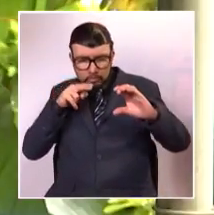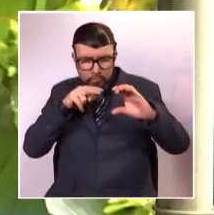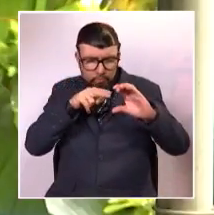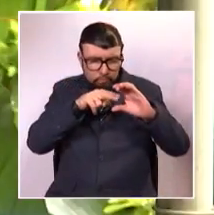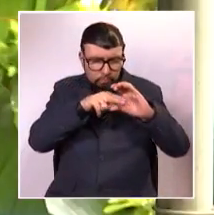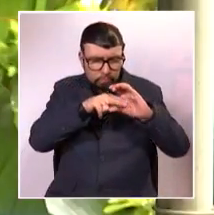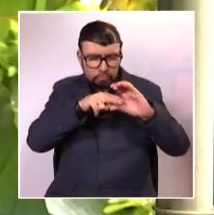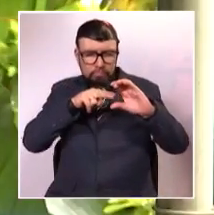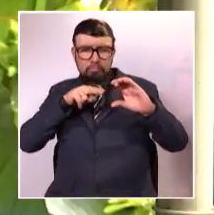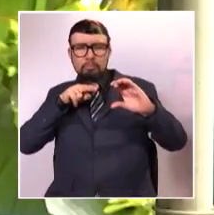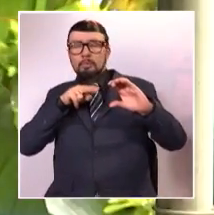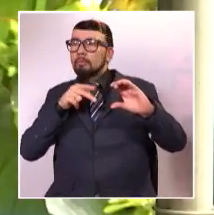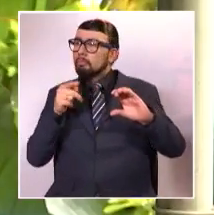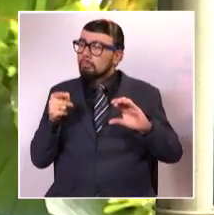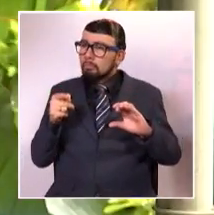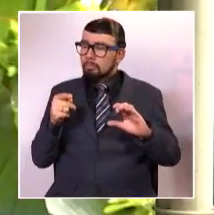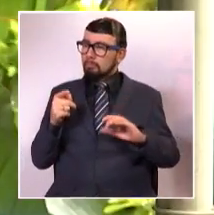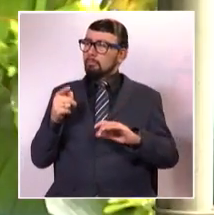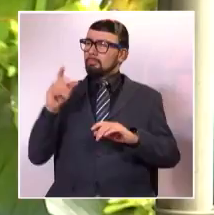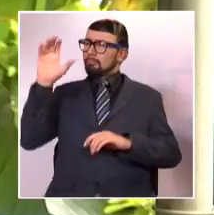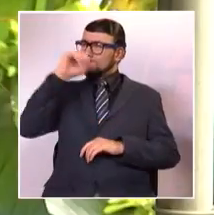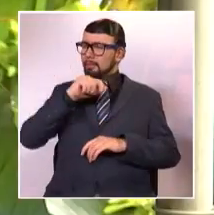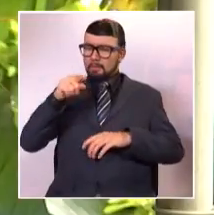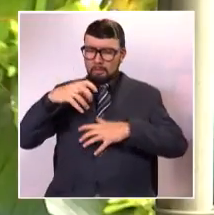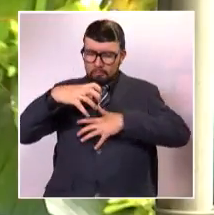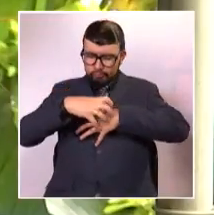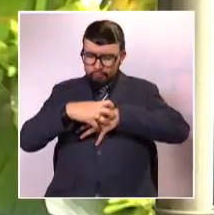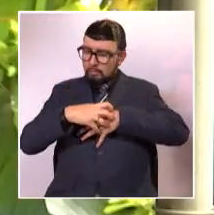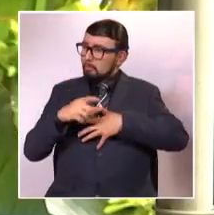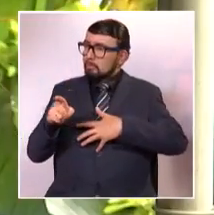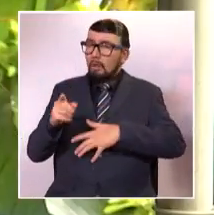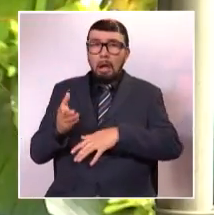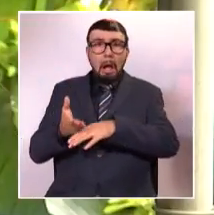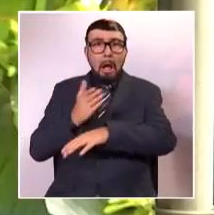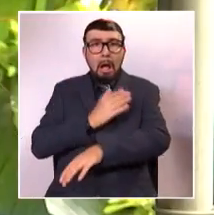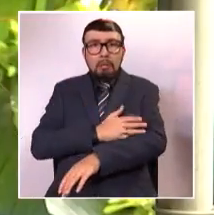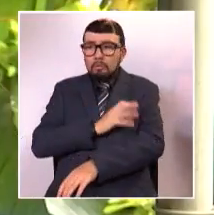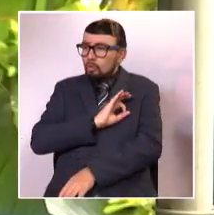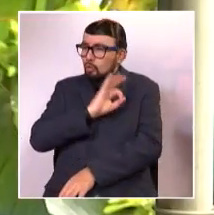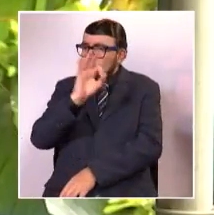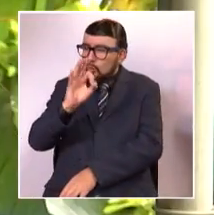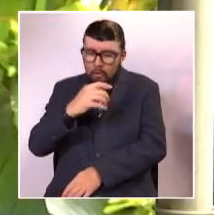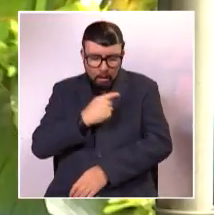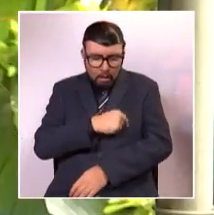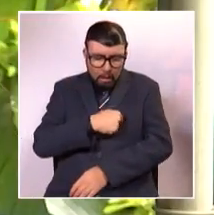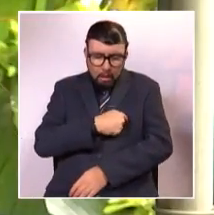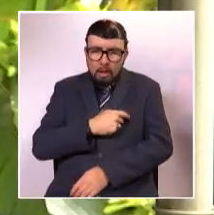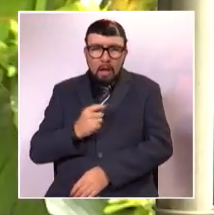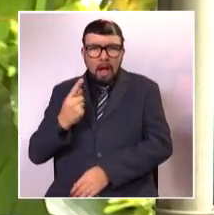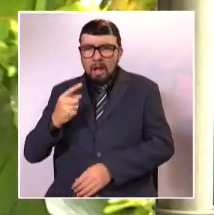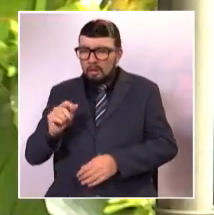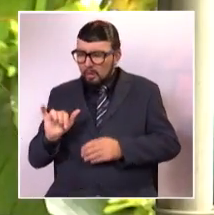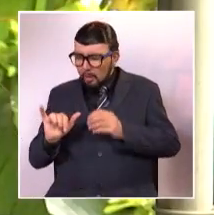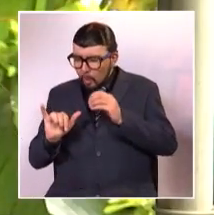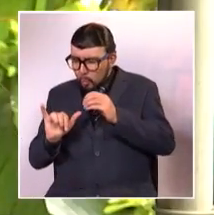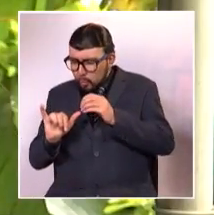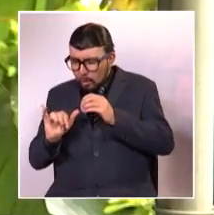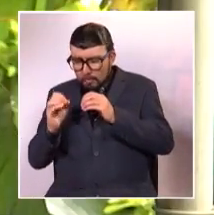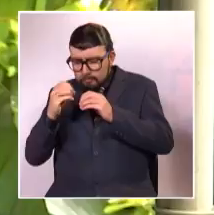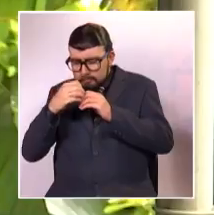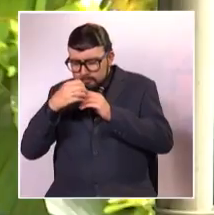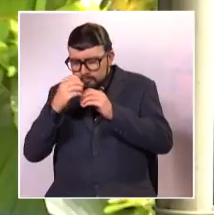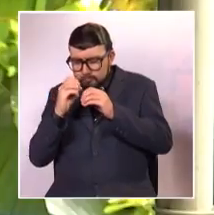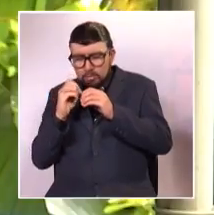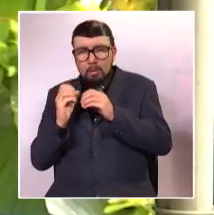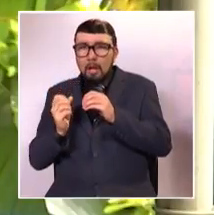una masa que no se sabía que existía o que nunca había dado síntomas o que simplemente estaba muy pequeña y